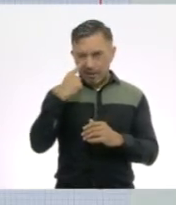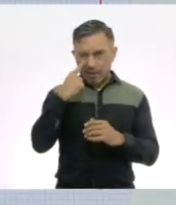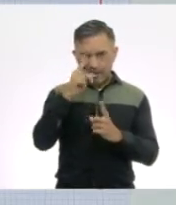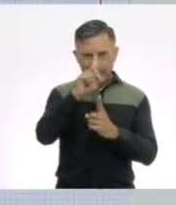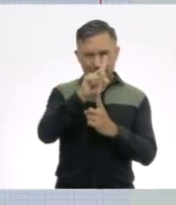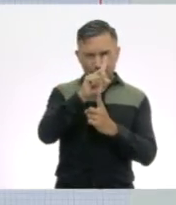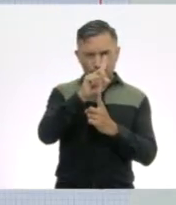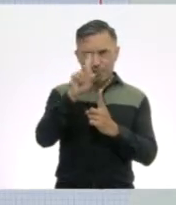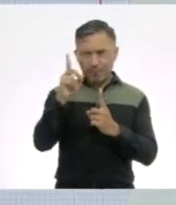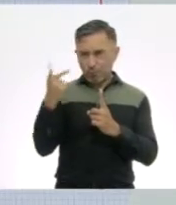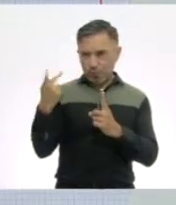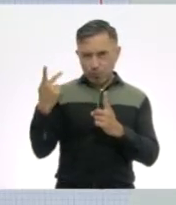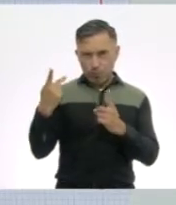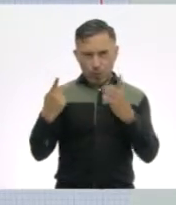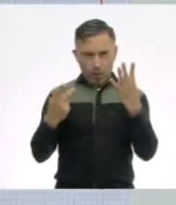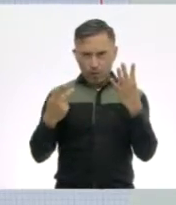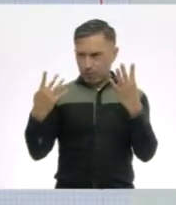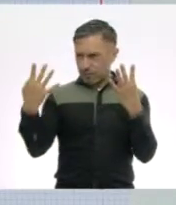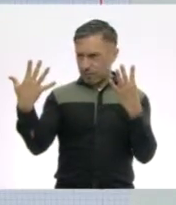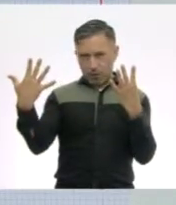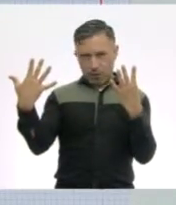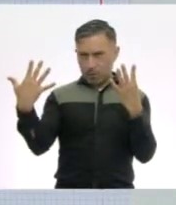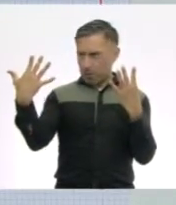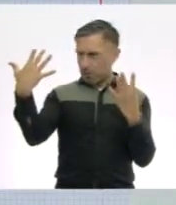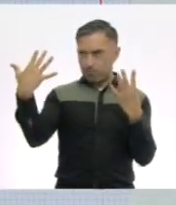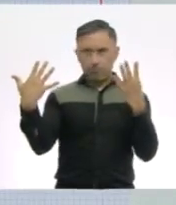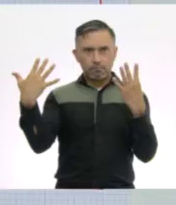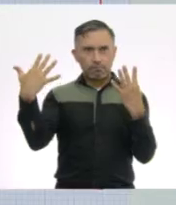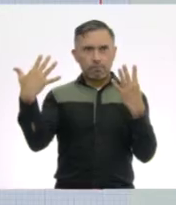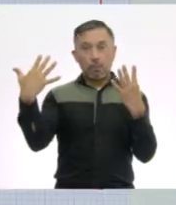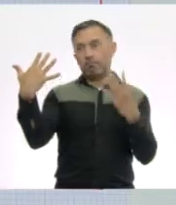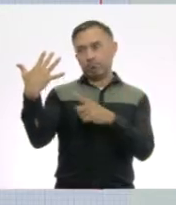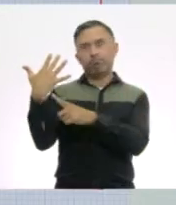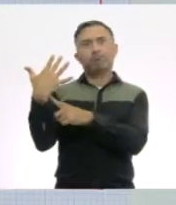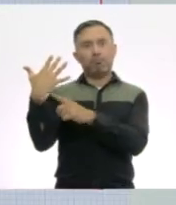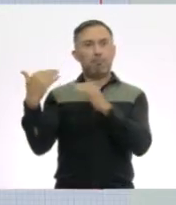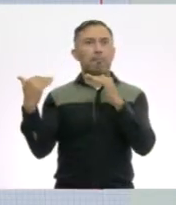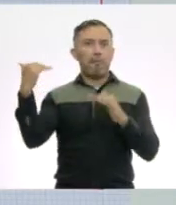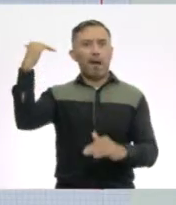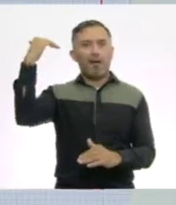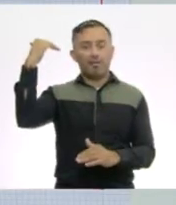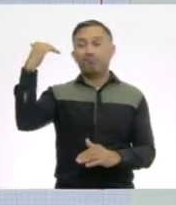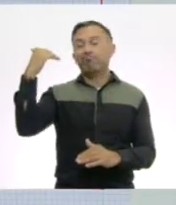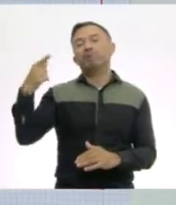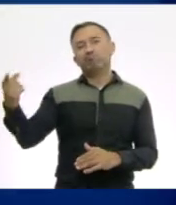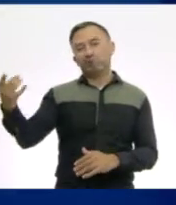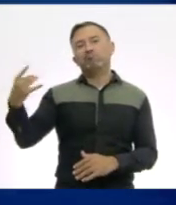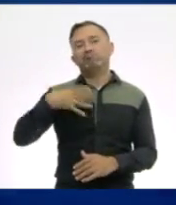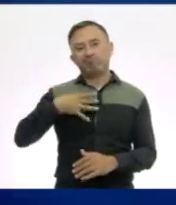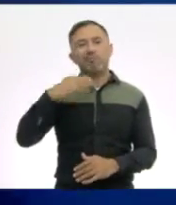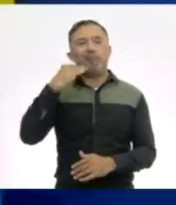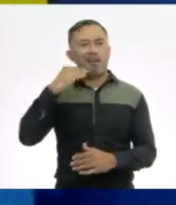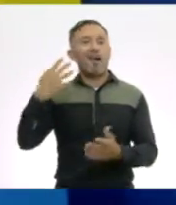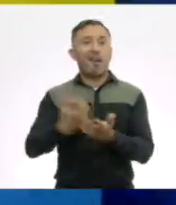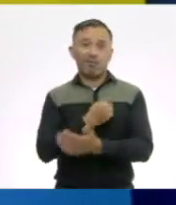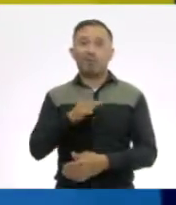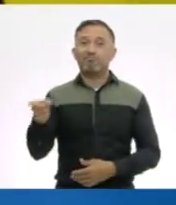décimos, 5 es mayor que 4. Por lo tanto, esta jugada la ganó María. La volví a